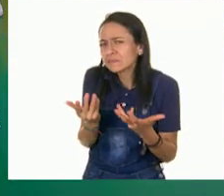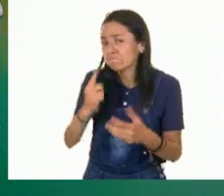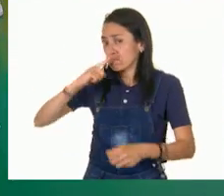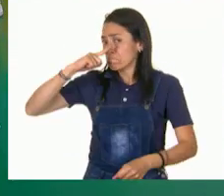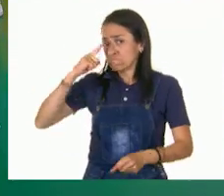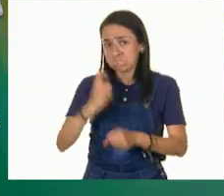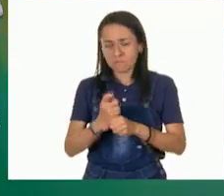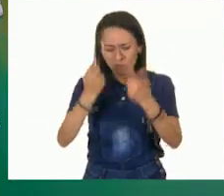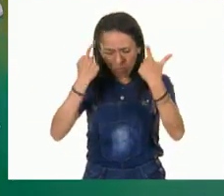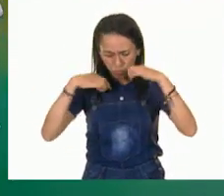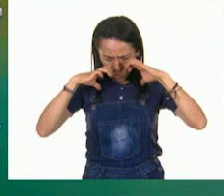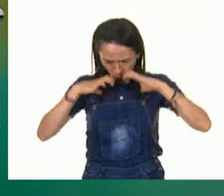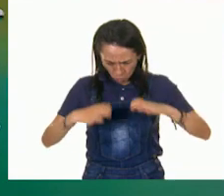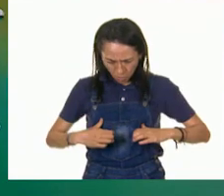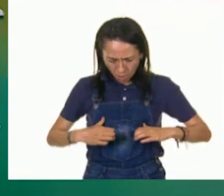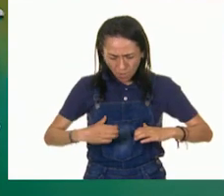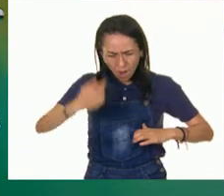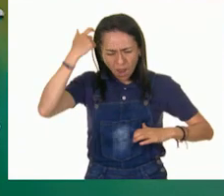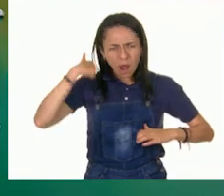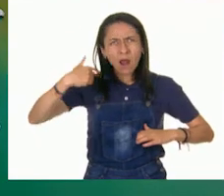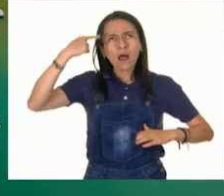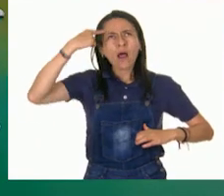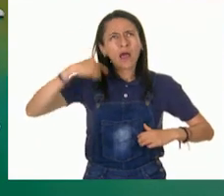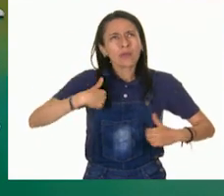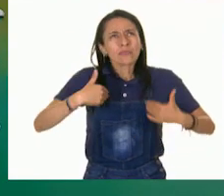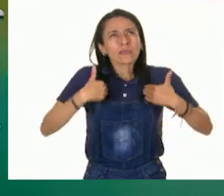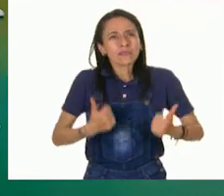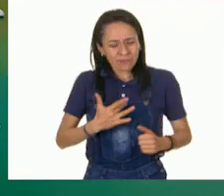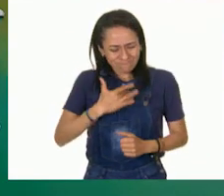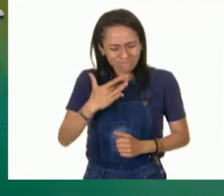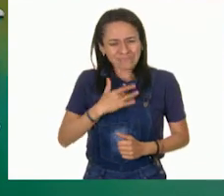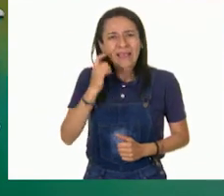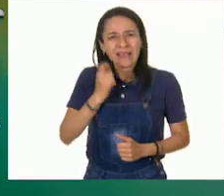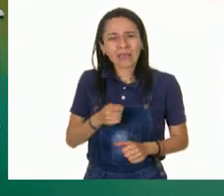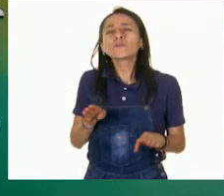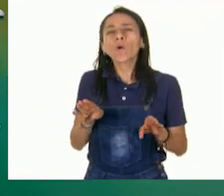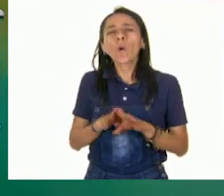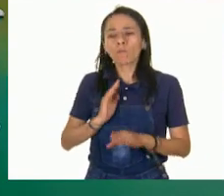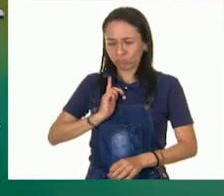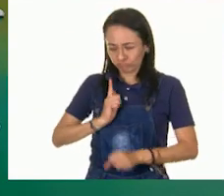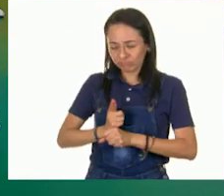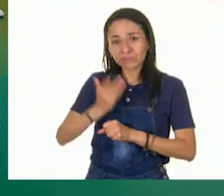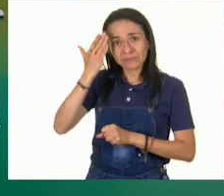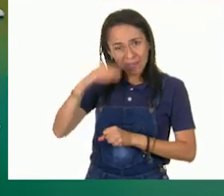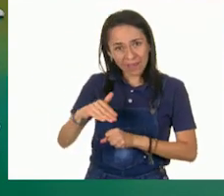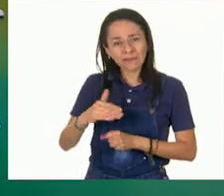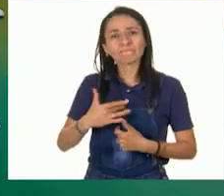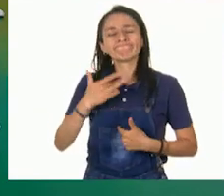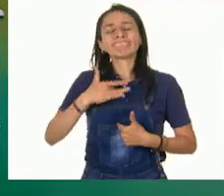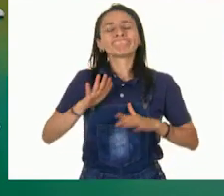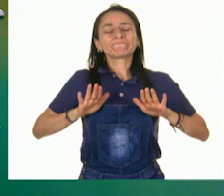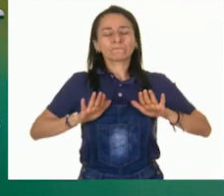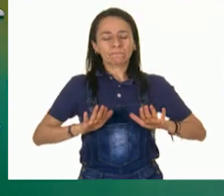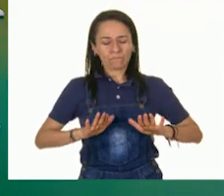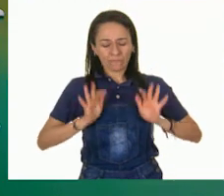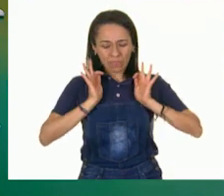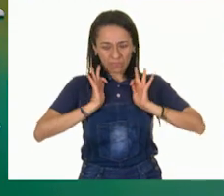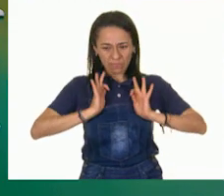está sintiendo. ¿Cómo lo hacemos? Pues nos ponemos en una posición, tranquilos, y